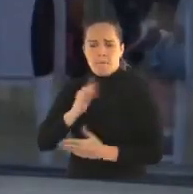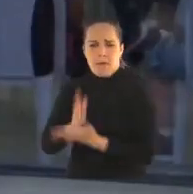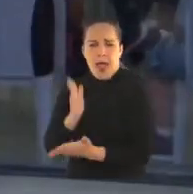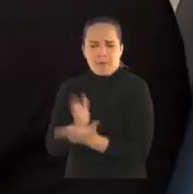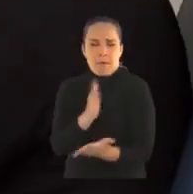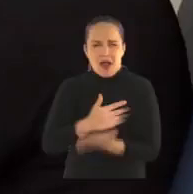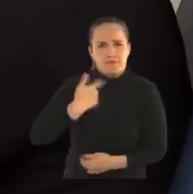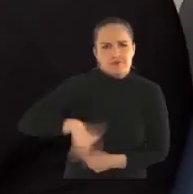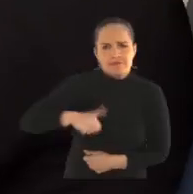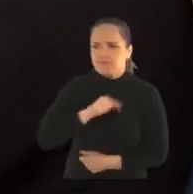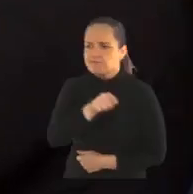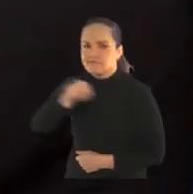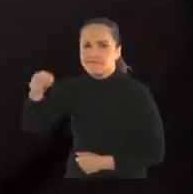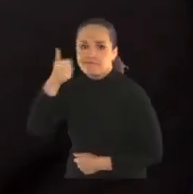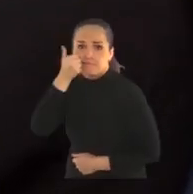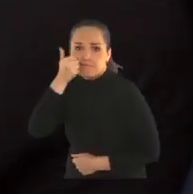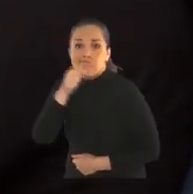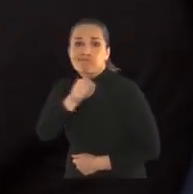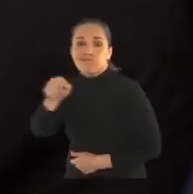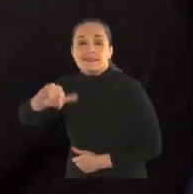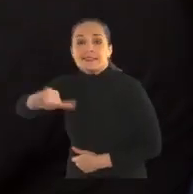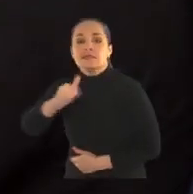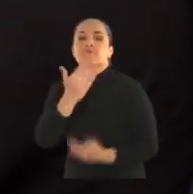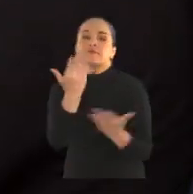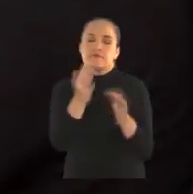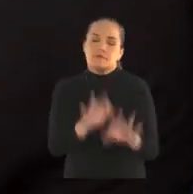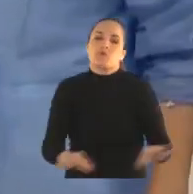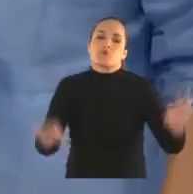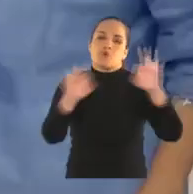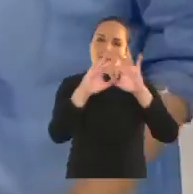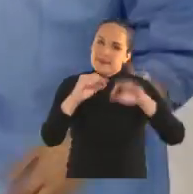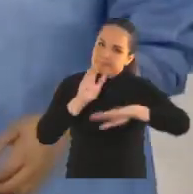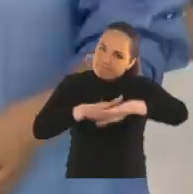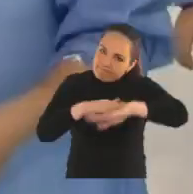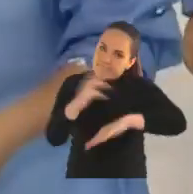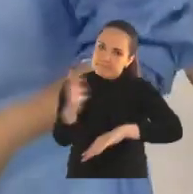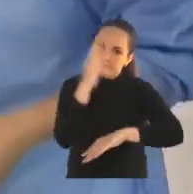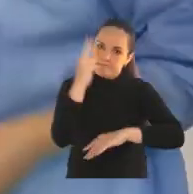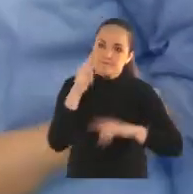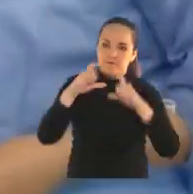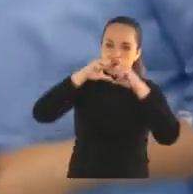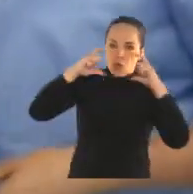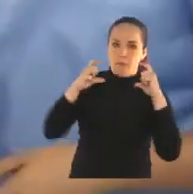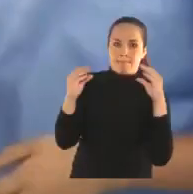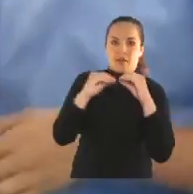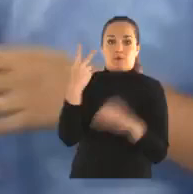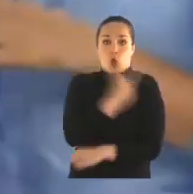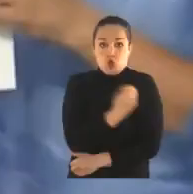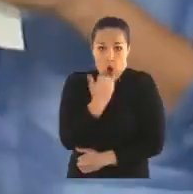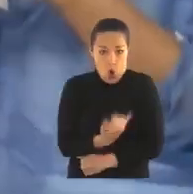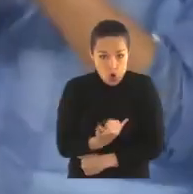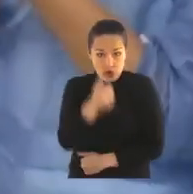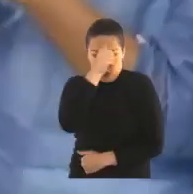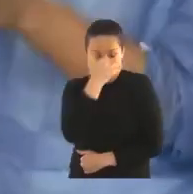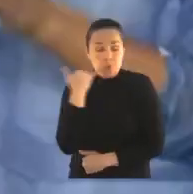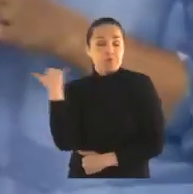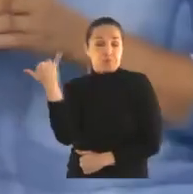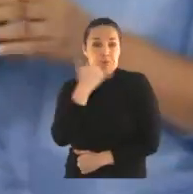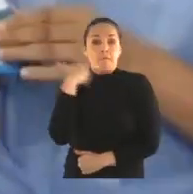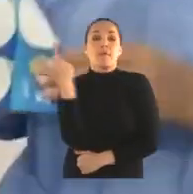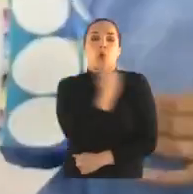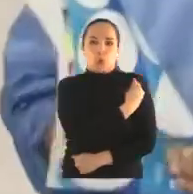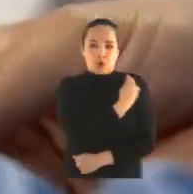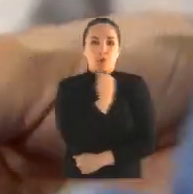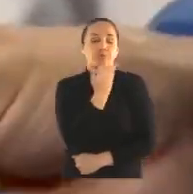eso que las autoridades insisten en conservar las medidas de autocuidado y la vacunación por ello a partir de hoy volvió la vacunación a barranquilla los barranquilleros